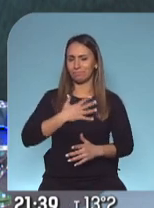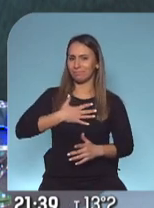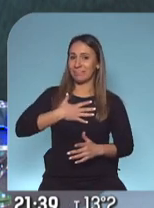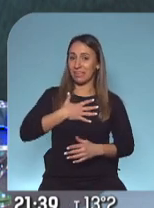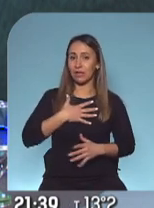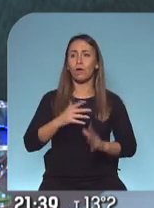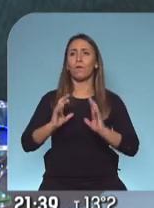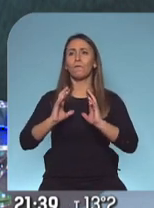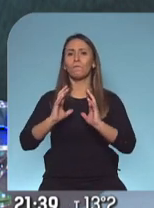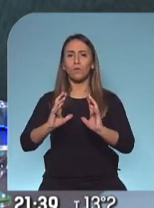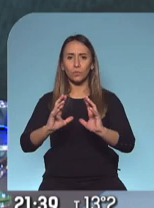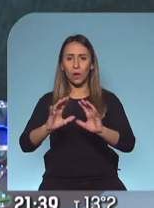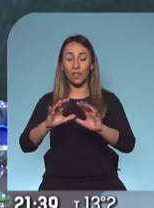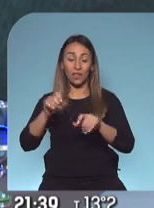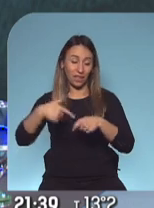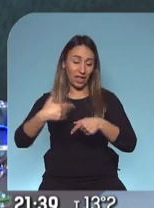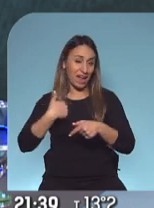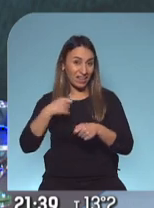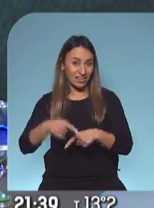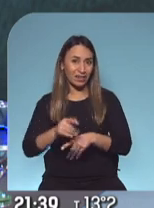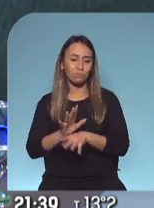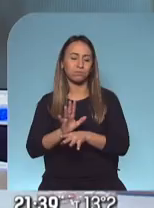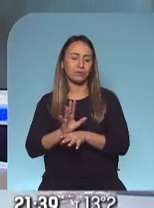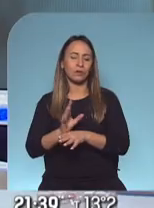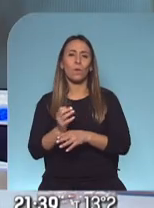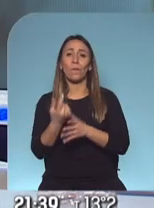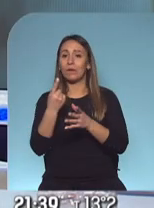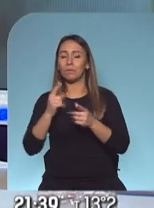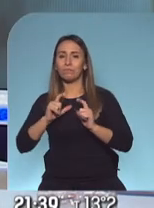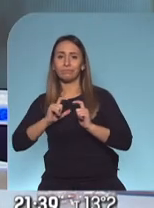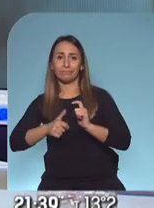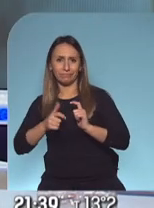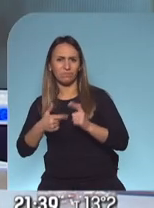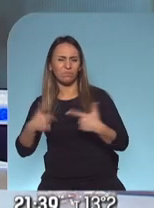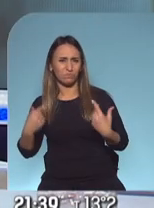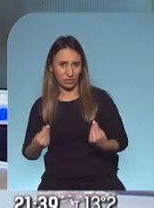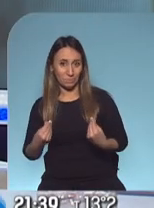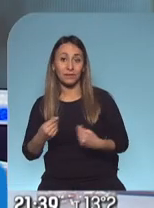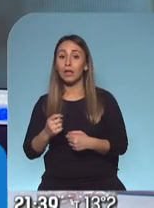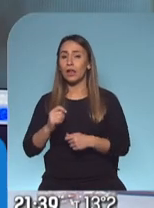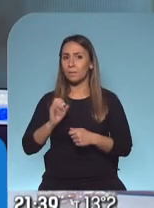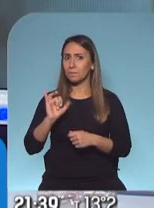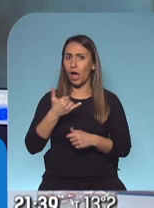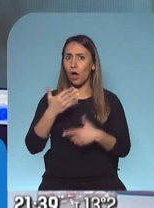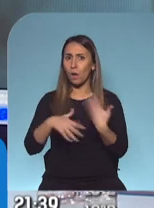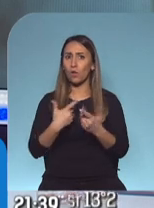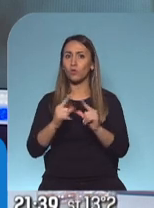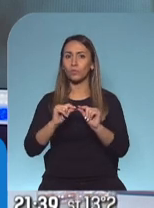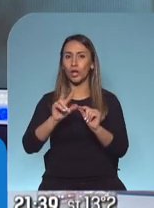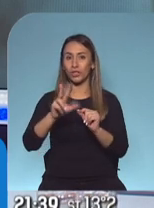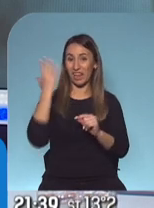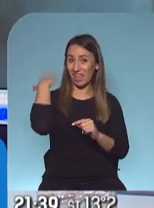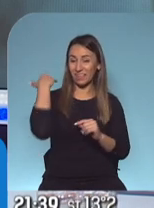argentino pierde una parte, pierde una porción, Pablo. Así es, porque el mejor 3 del mundo, como fue calificado